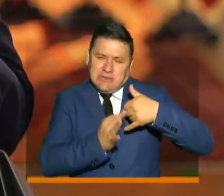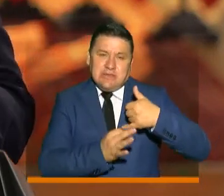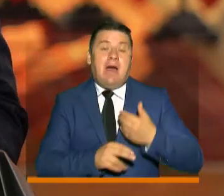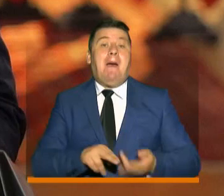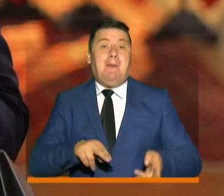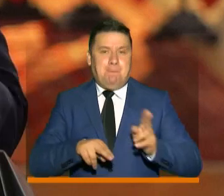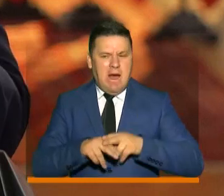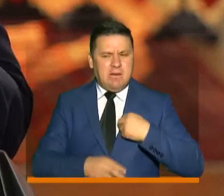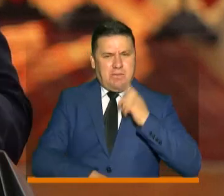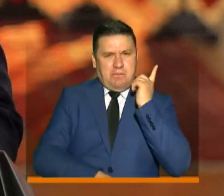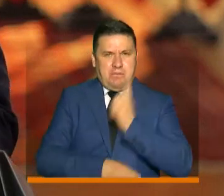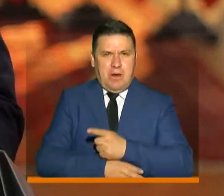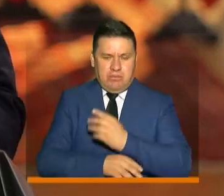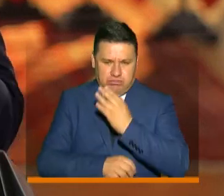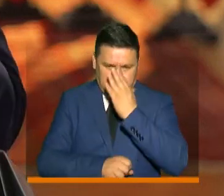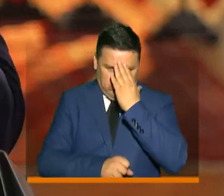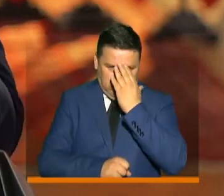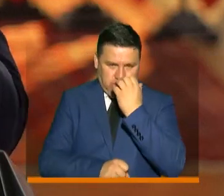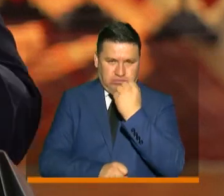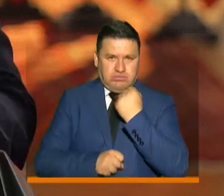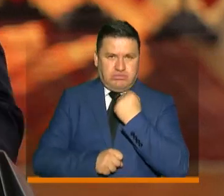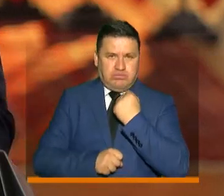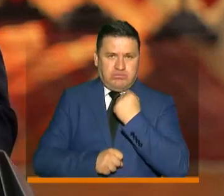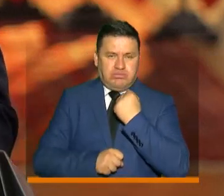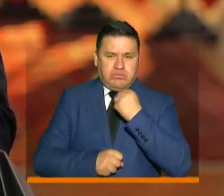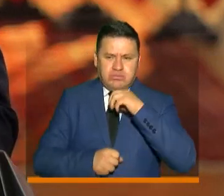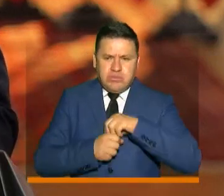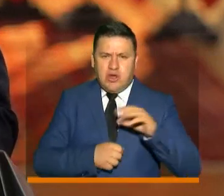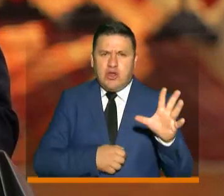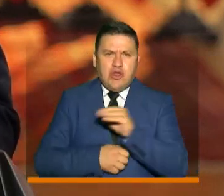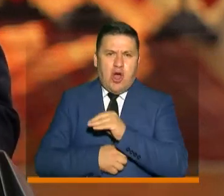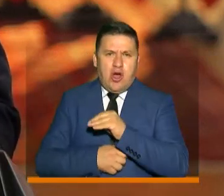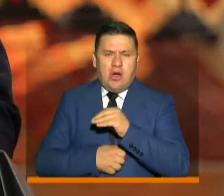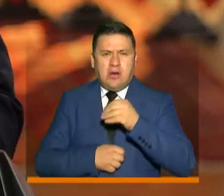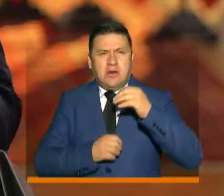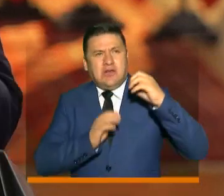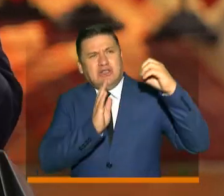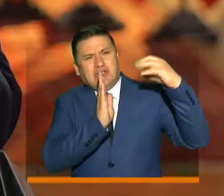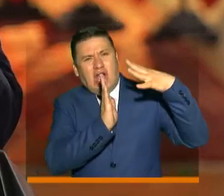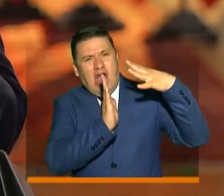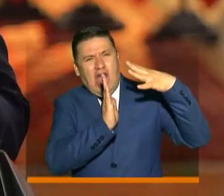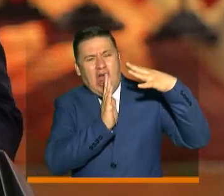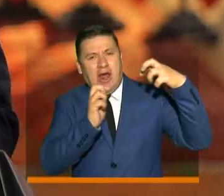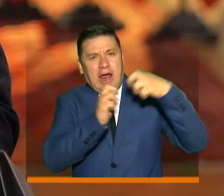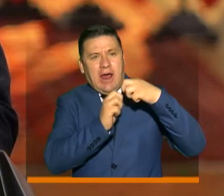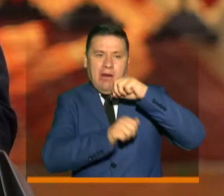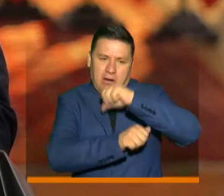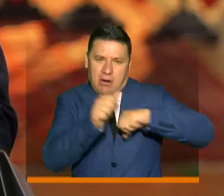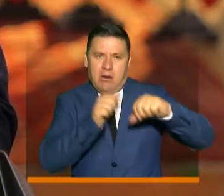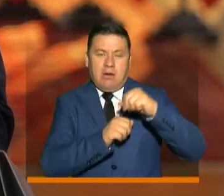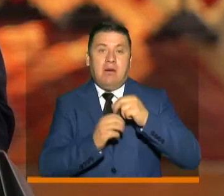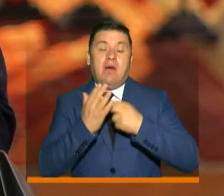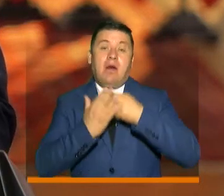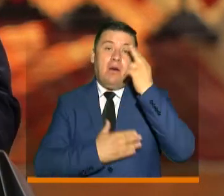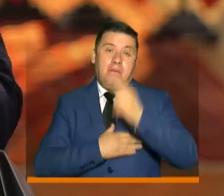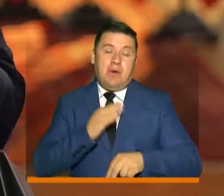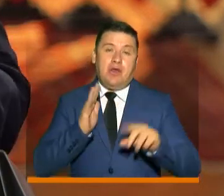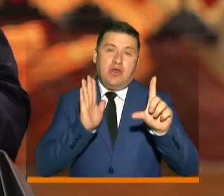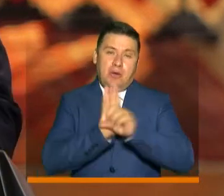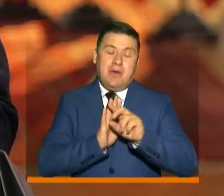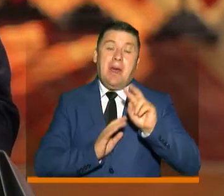nuestra fuerza y nuestras fuentes de energías renovables y aseguramos proyectos por más de 2000 megavatios